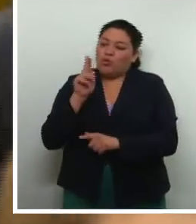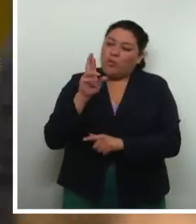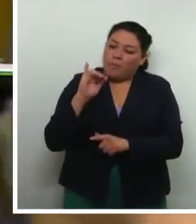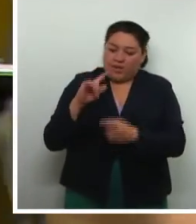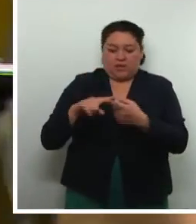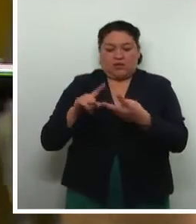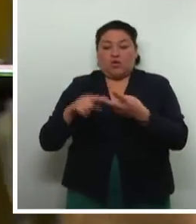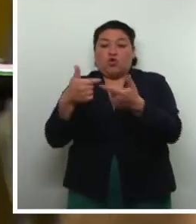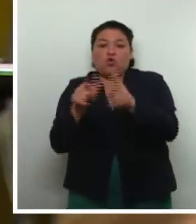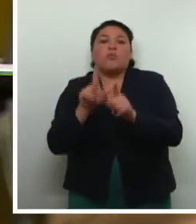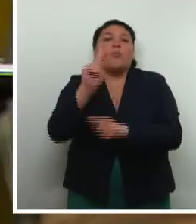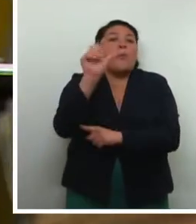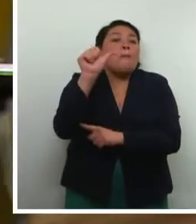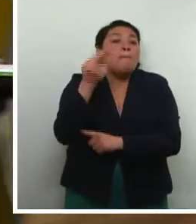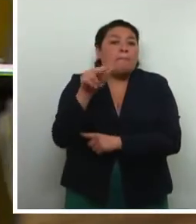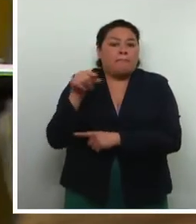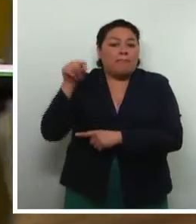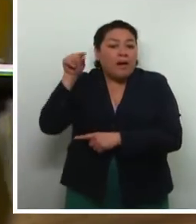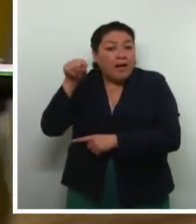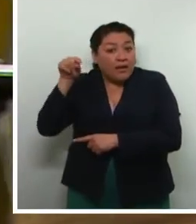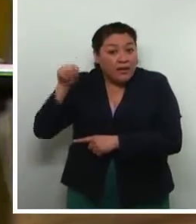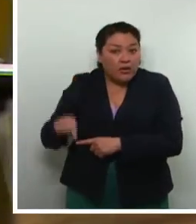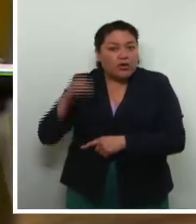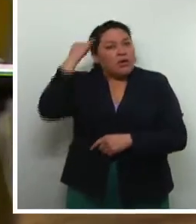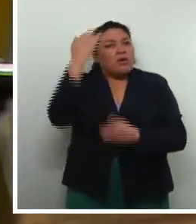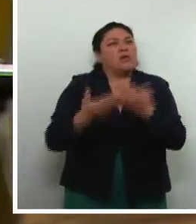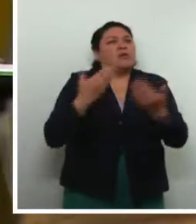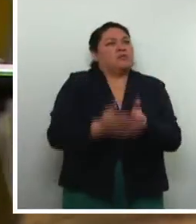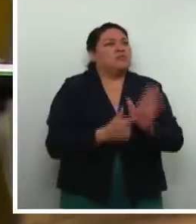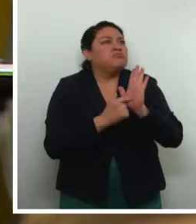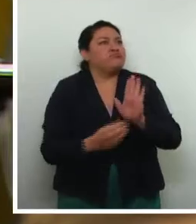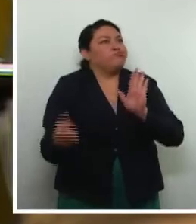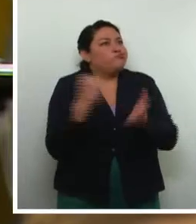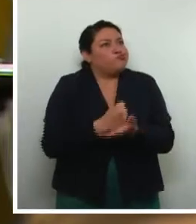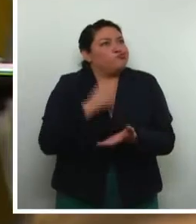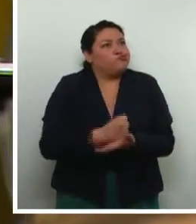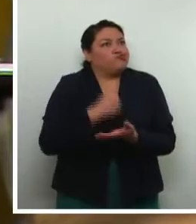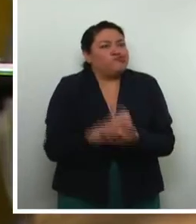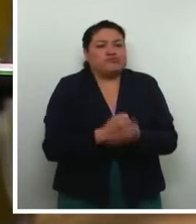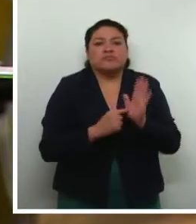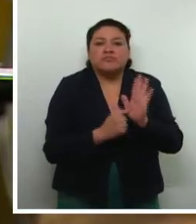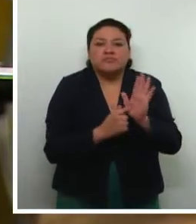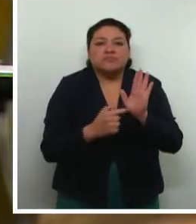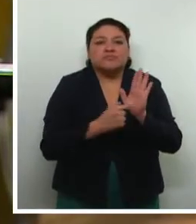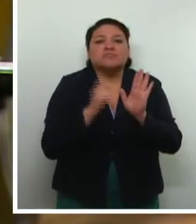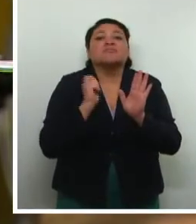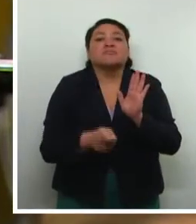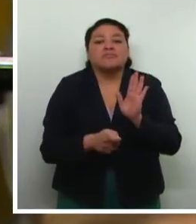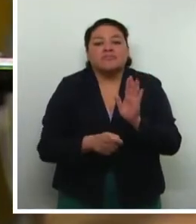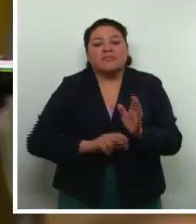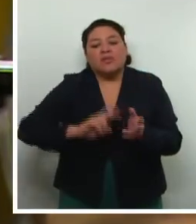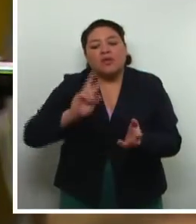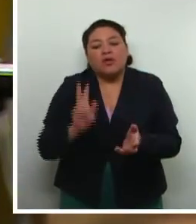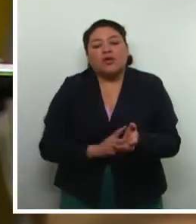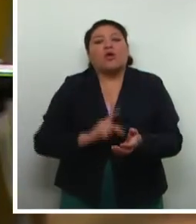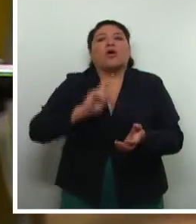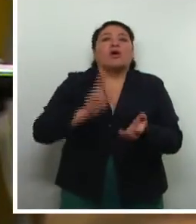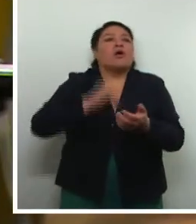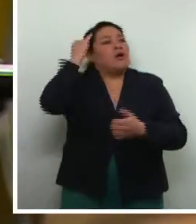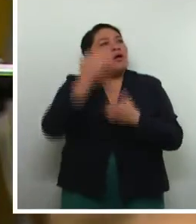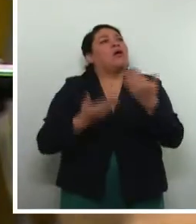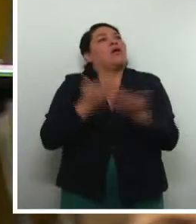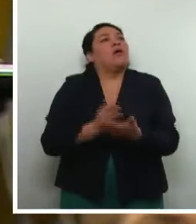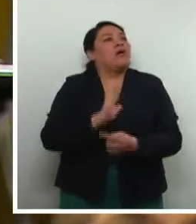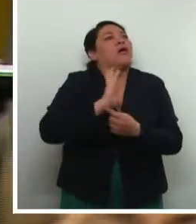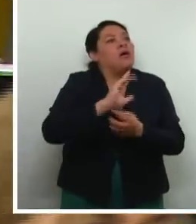PAN para tratar de sostener su reserva es tratar de someter a segunda o